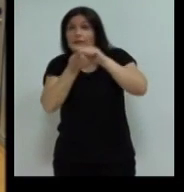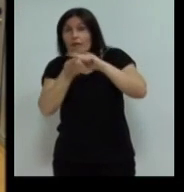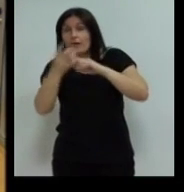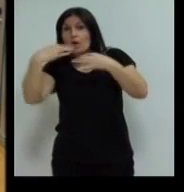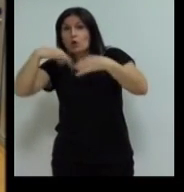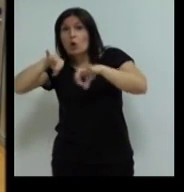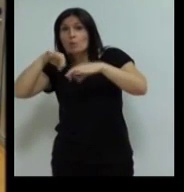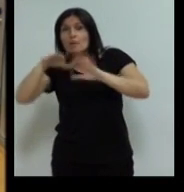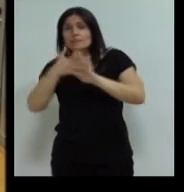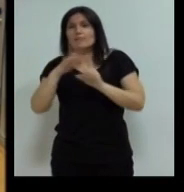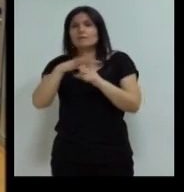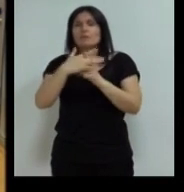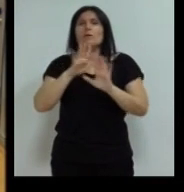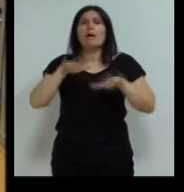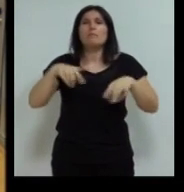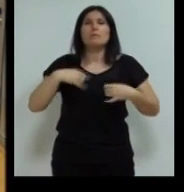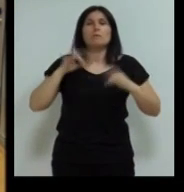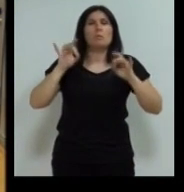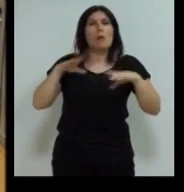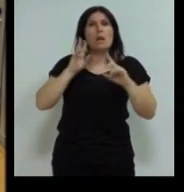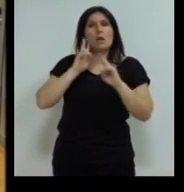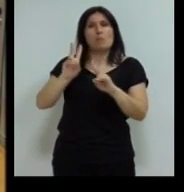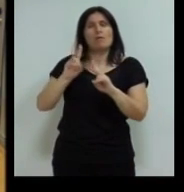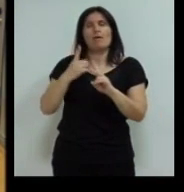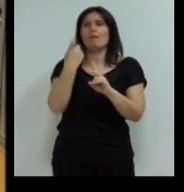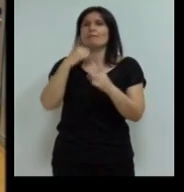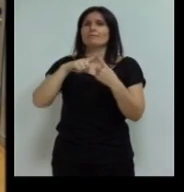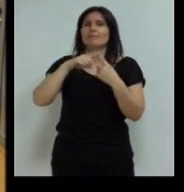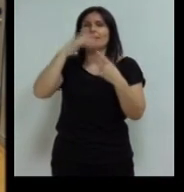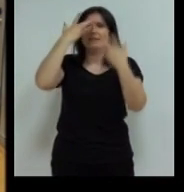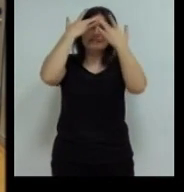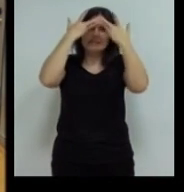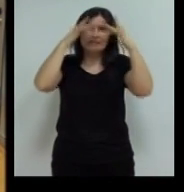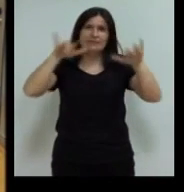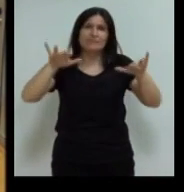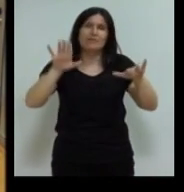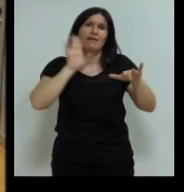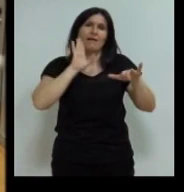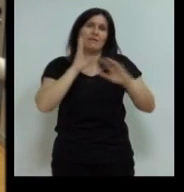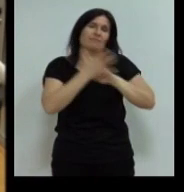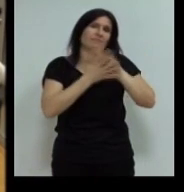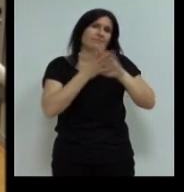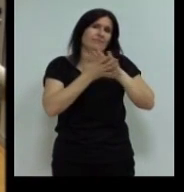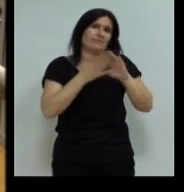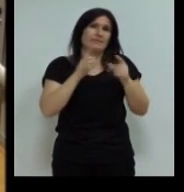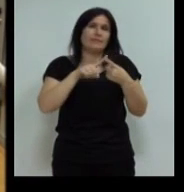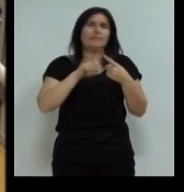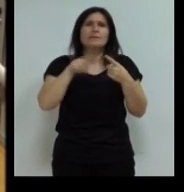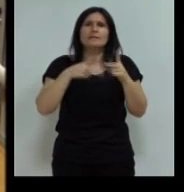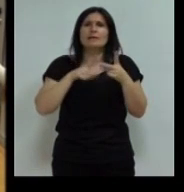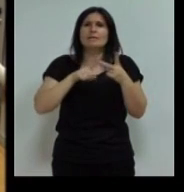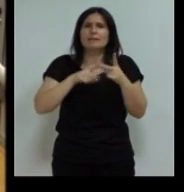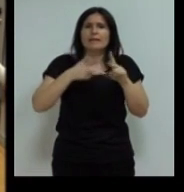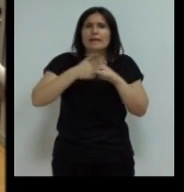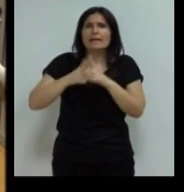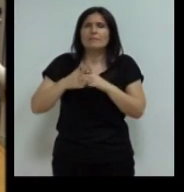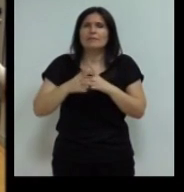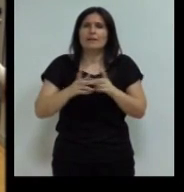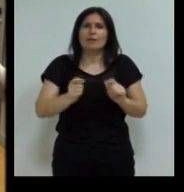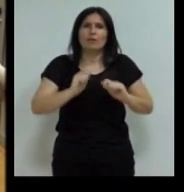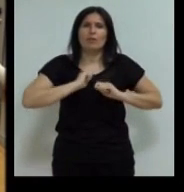veamos eso normal es necesario que tengamos sensibilización, como ya hemos comentado y en el cual estamos de acuerdo, pero también herramientas que permitan eso, la